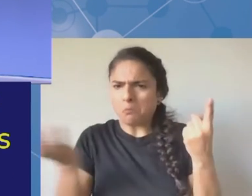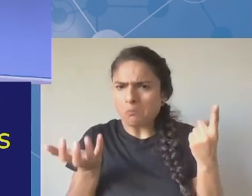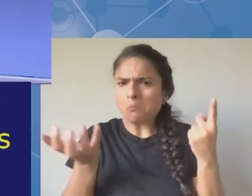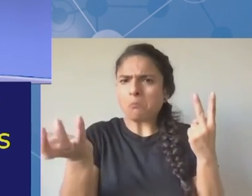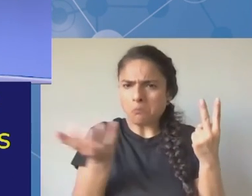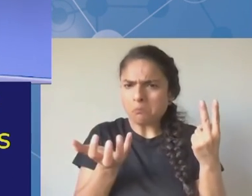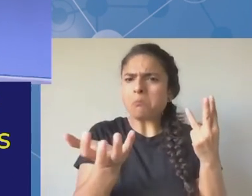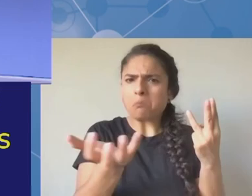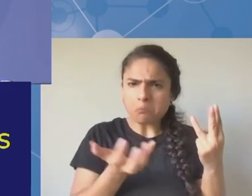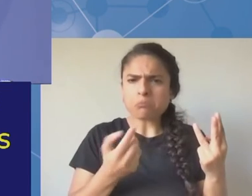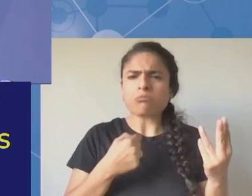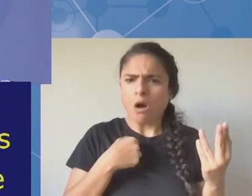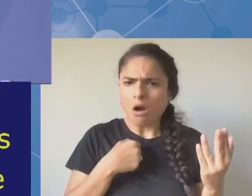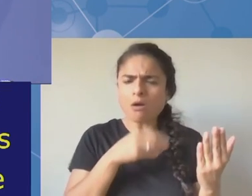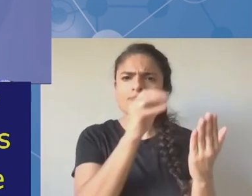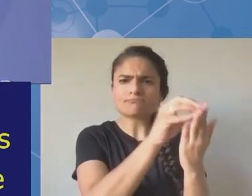y de gran valor.